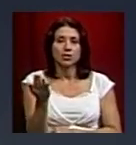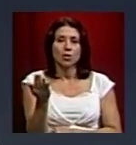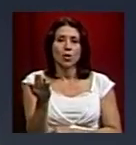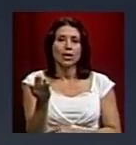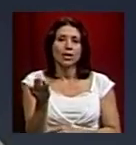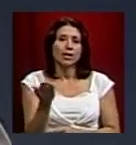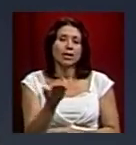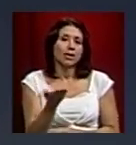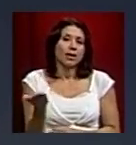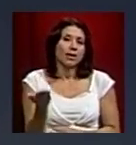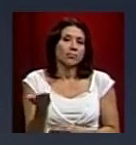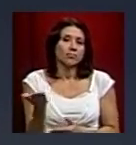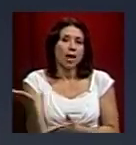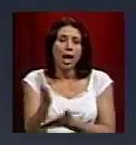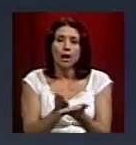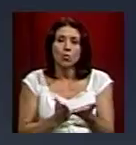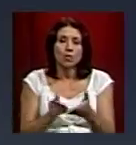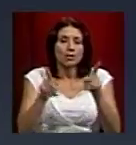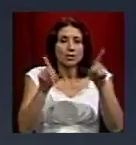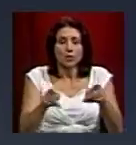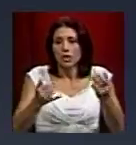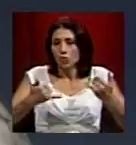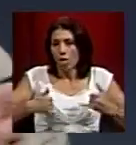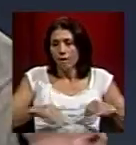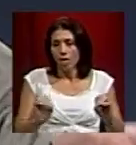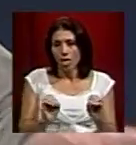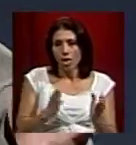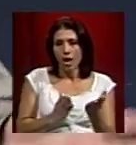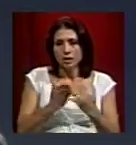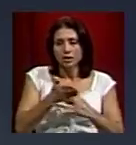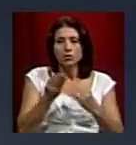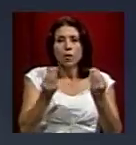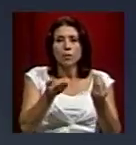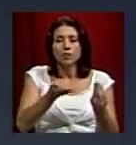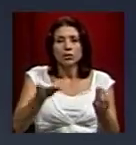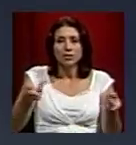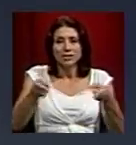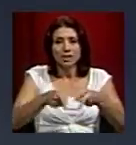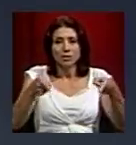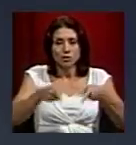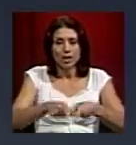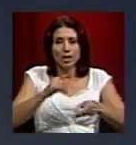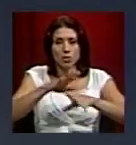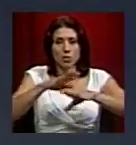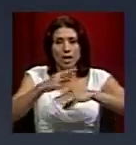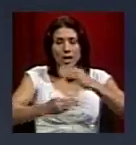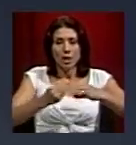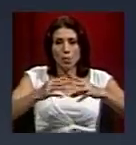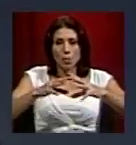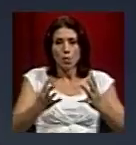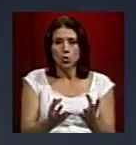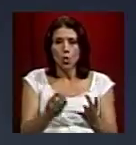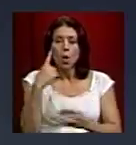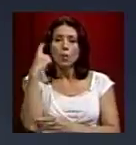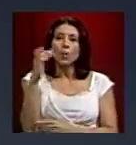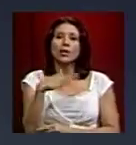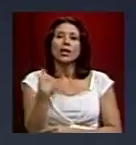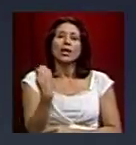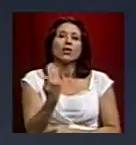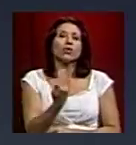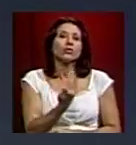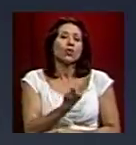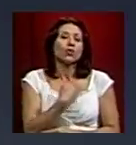y que algunos todavía no hemos tenido acceso a muchas cosas que están sucediendo hoy en el mundo, porque no nos llegan